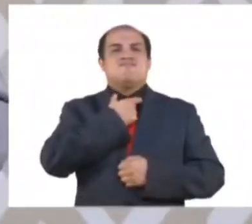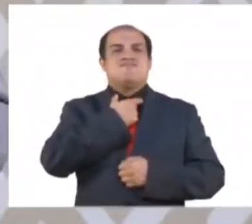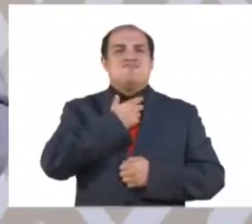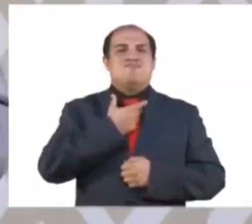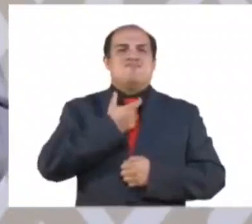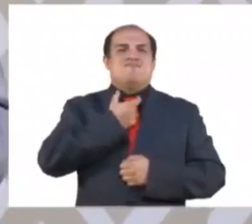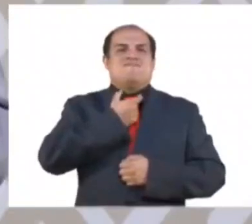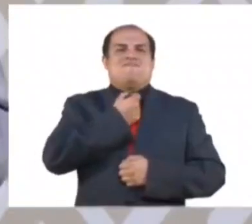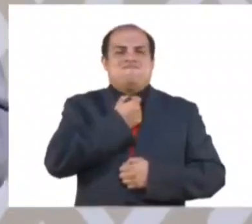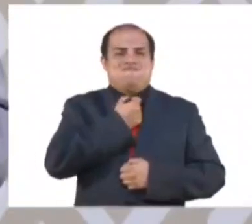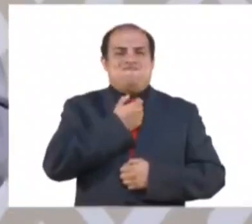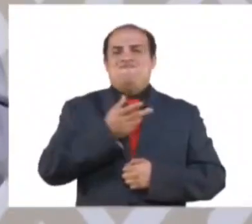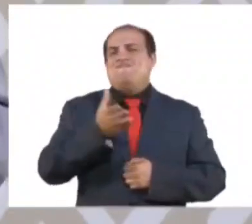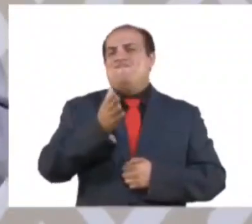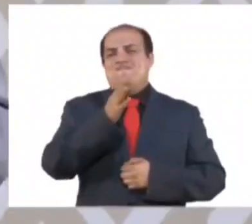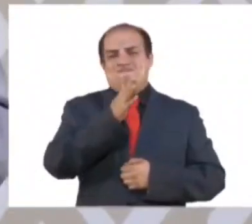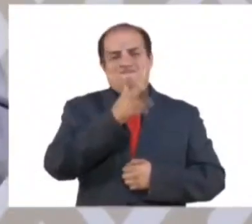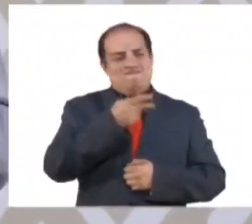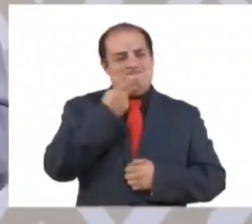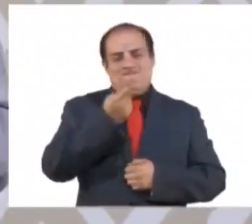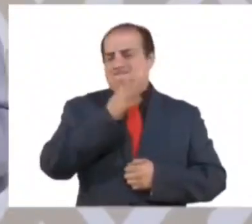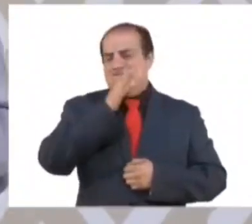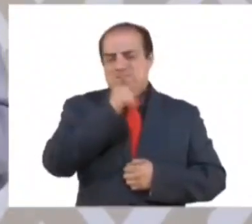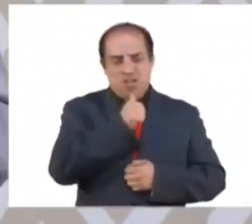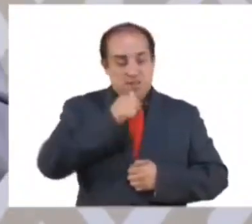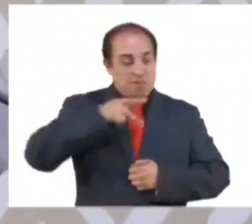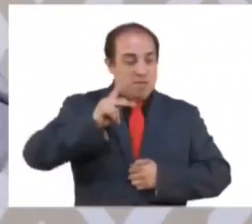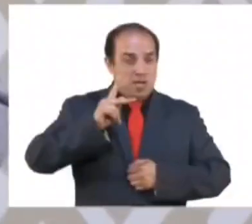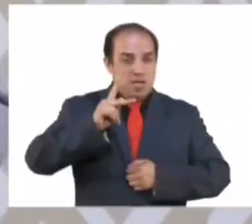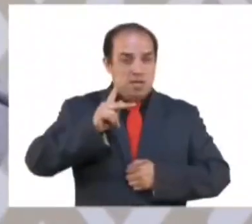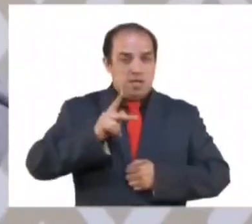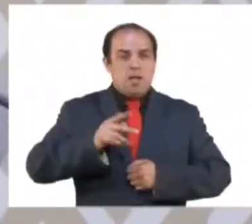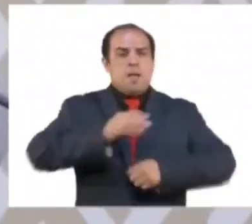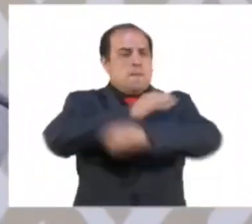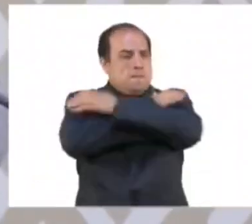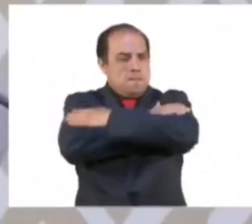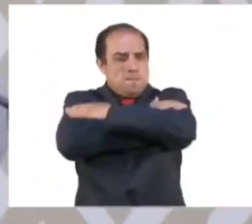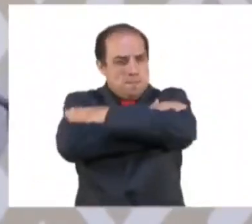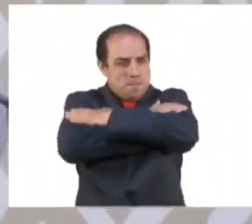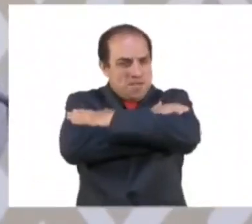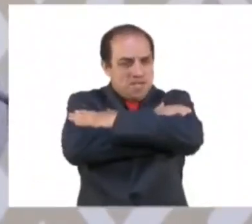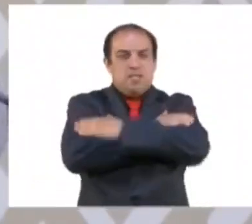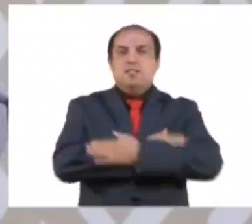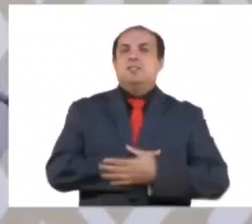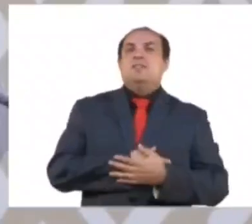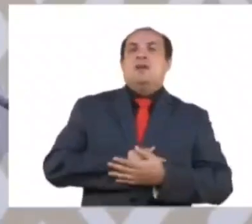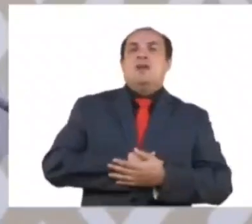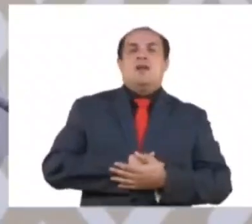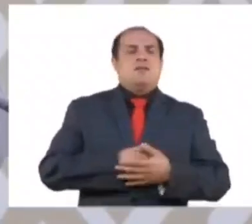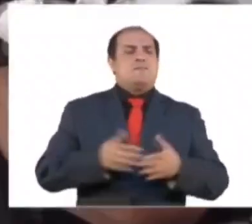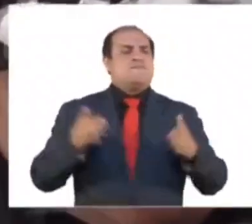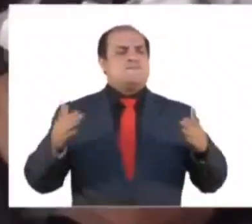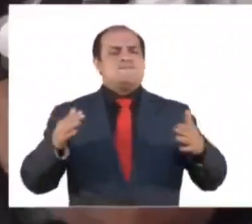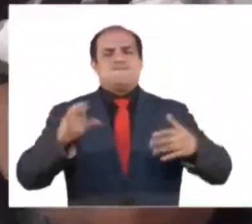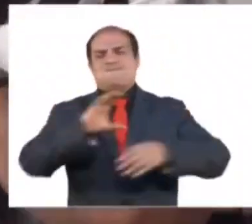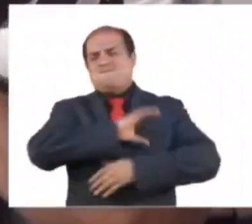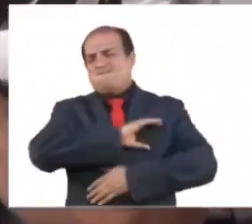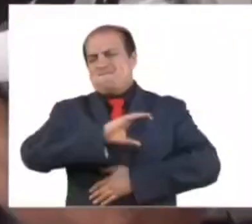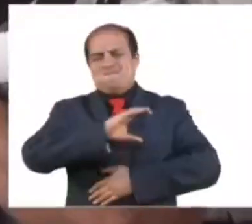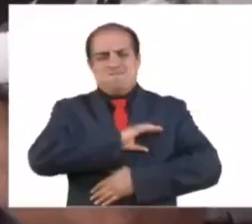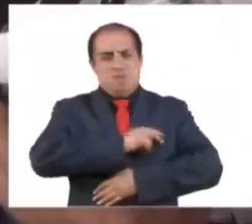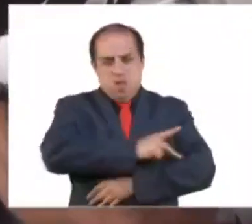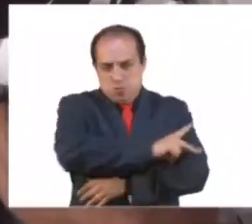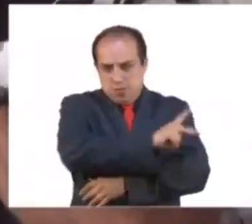puede hablar, pero pues les envía un abrazo grande, cariñoso a todas y todos ustedes,